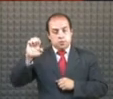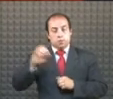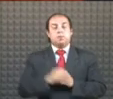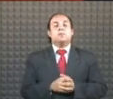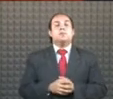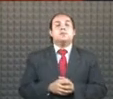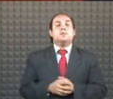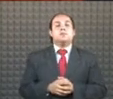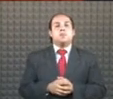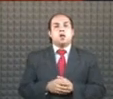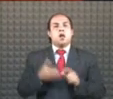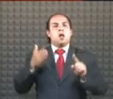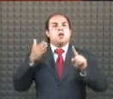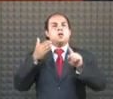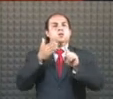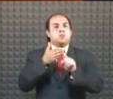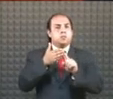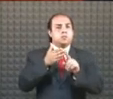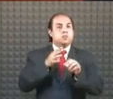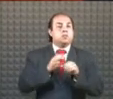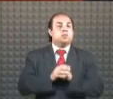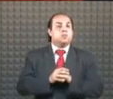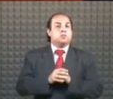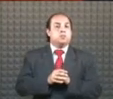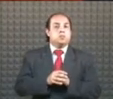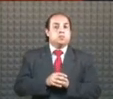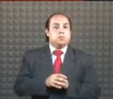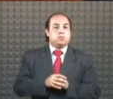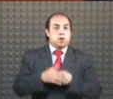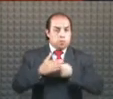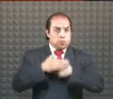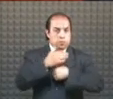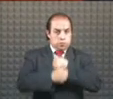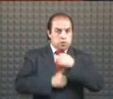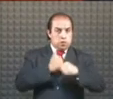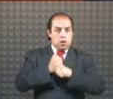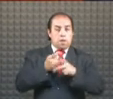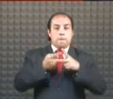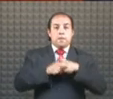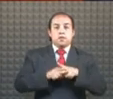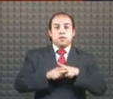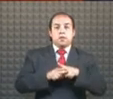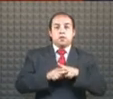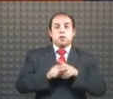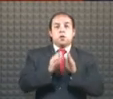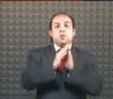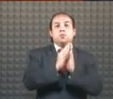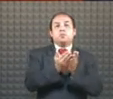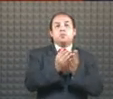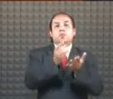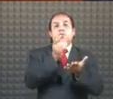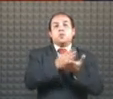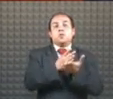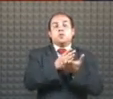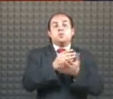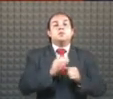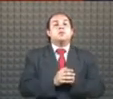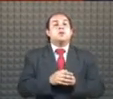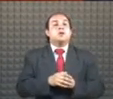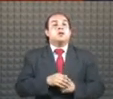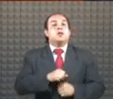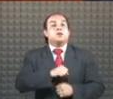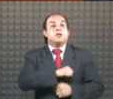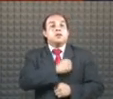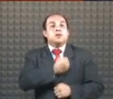Queremos que esto llegue, que lo vamos a iniciar nosotros el próximo año, con un expediente único de salud individualizado.